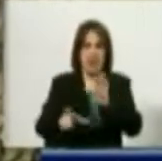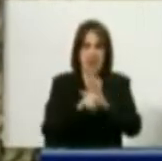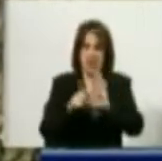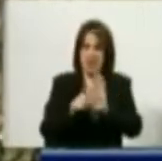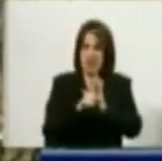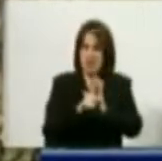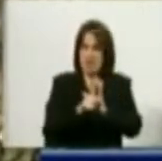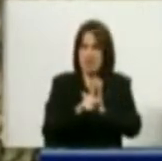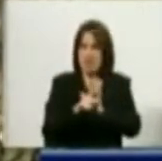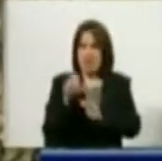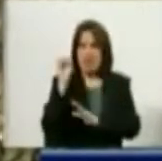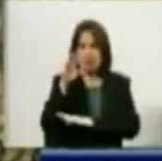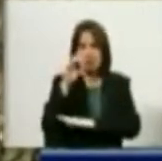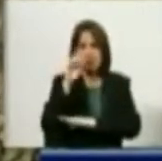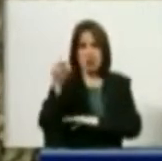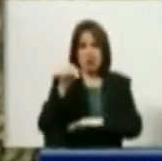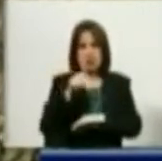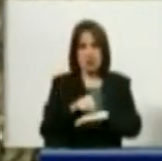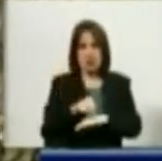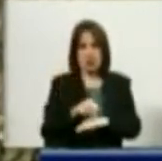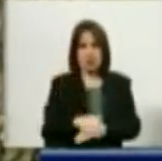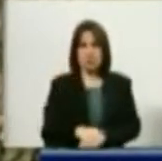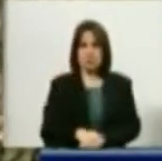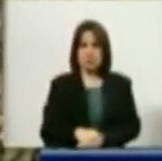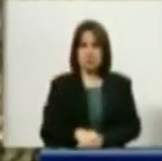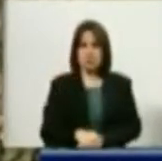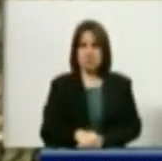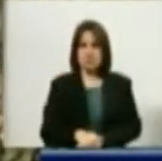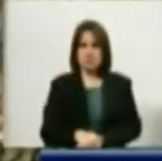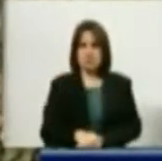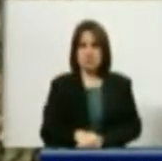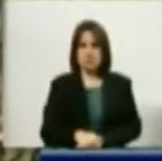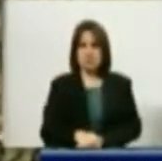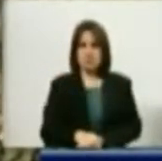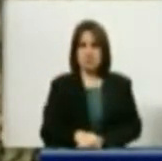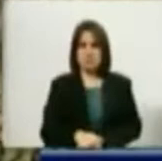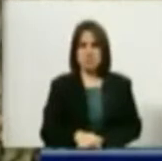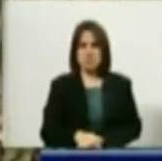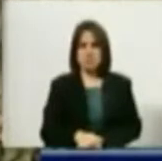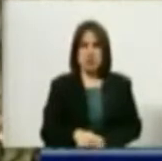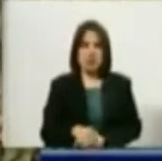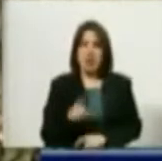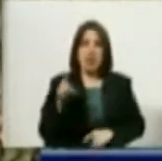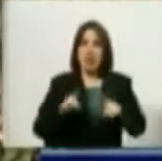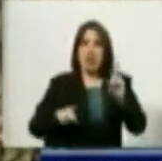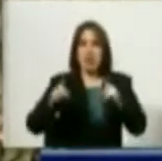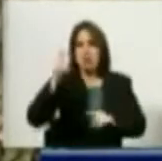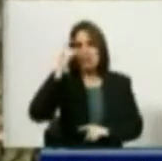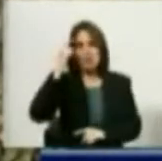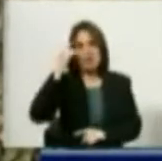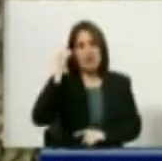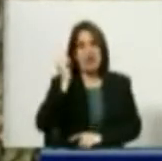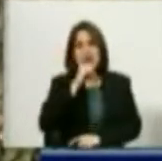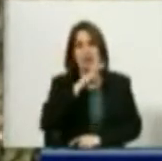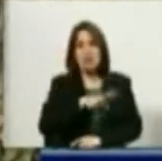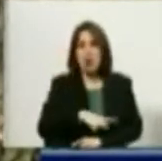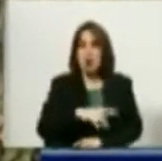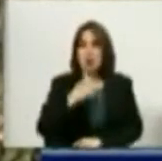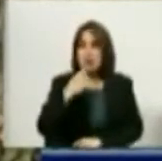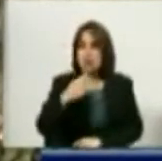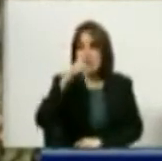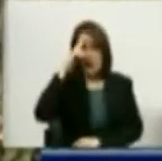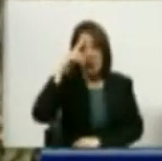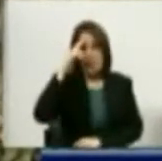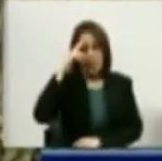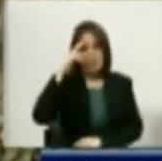cuando estaba era vicepresidenta Dina Bastida la compañera adina Bastida que algún día la historia tendrá que reconocerle a